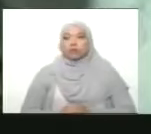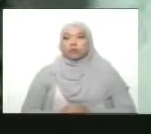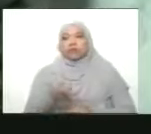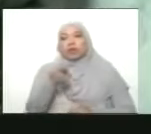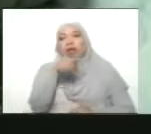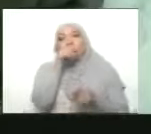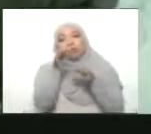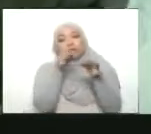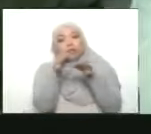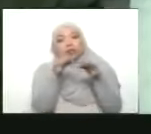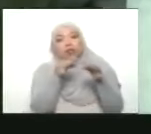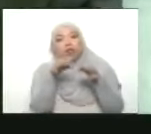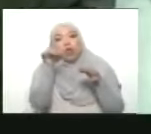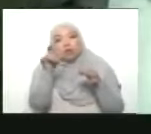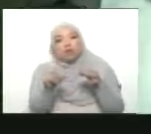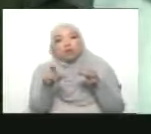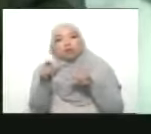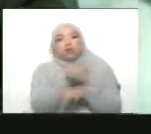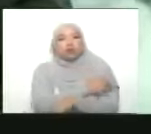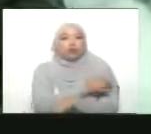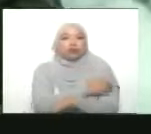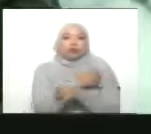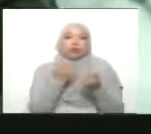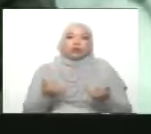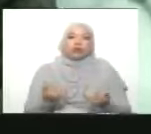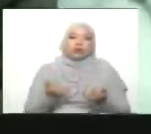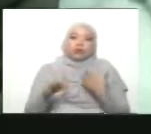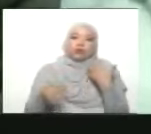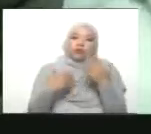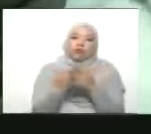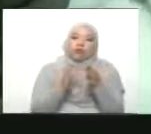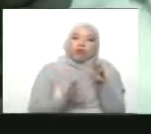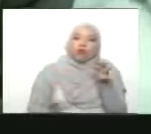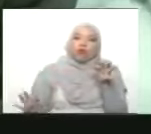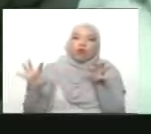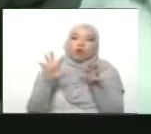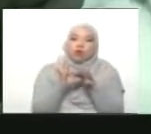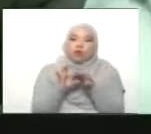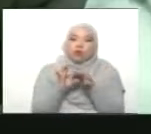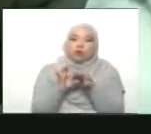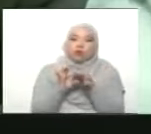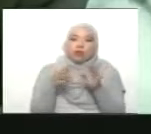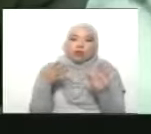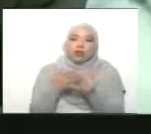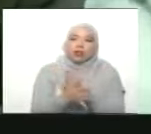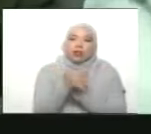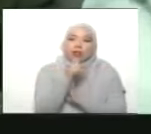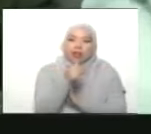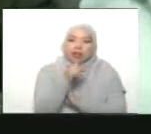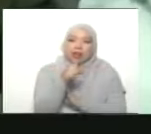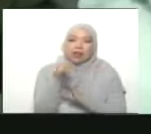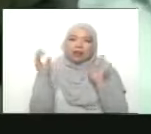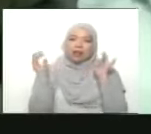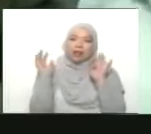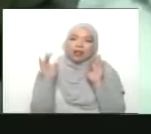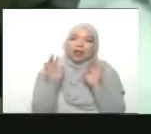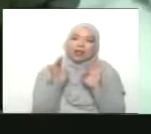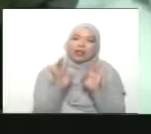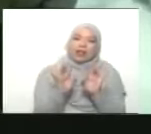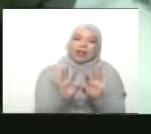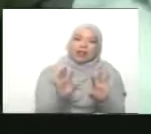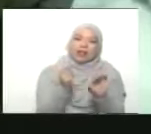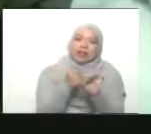habló y en un momento dado en que se iba a dar toda la unión de la izquierda alrededor de José Vicente, lo cual significaba una